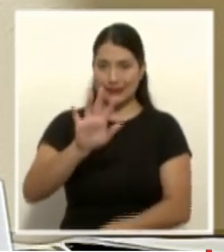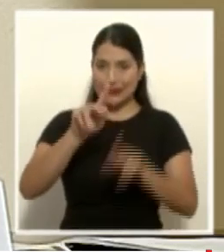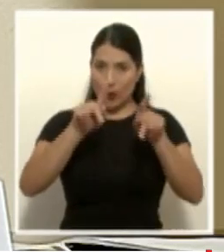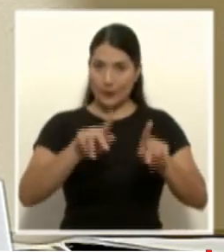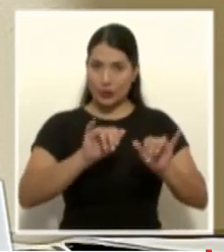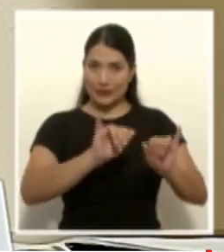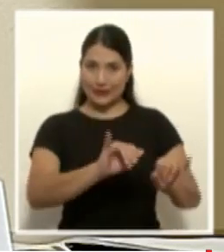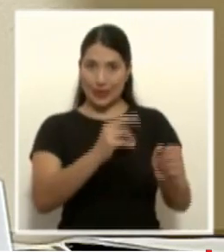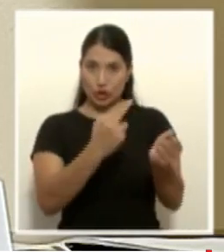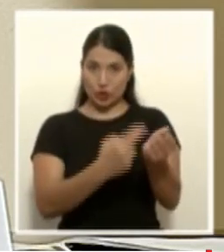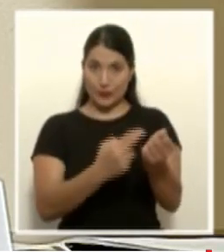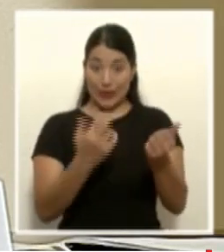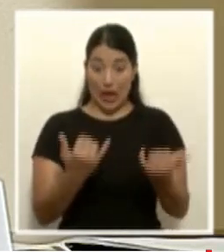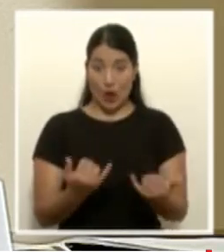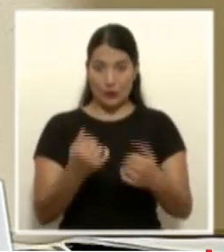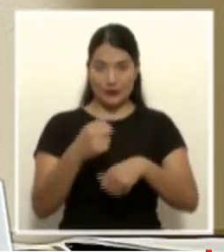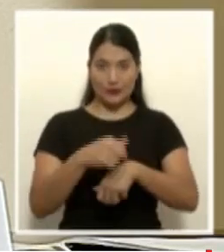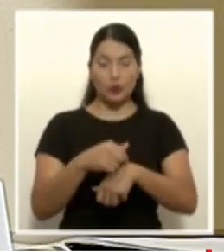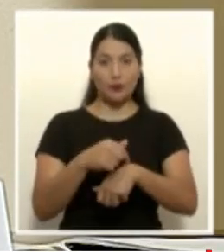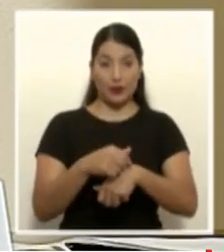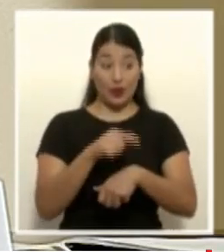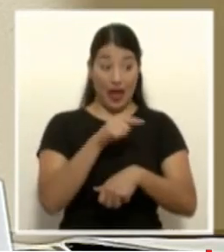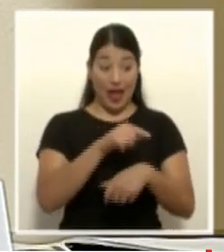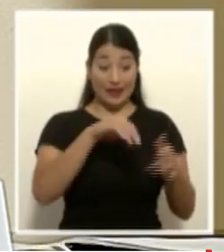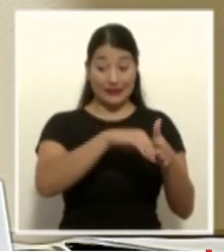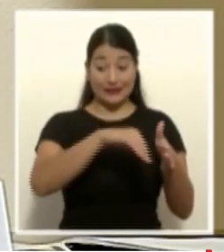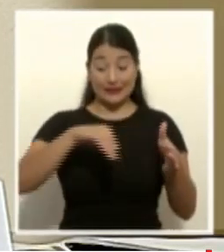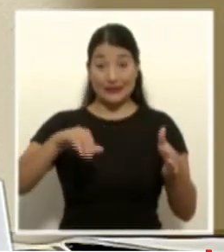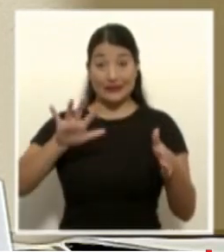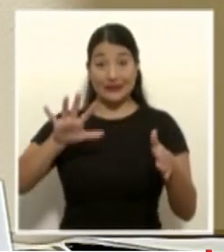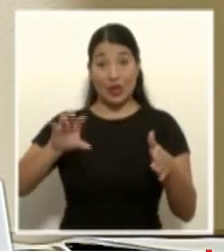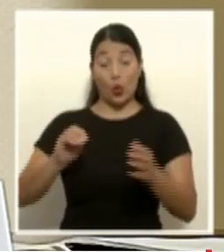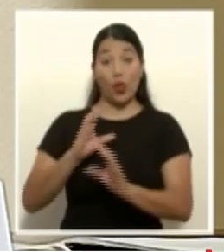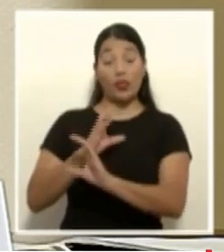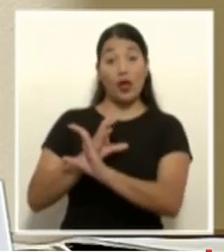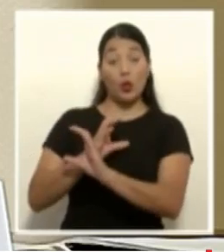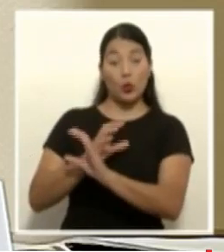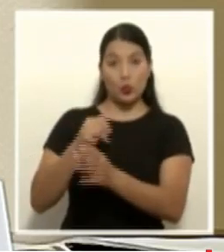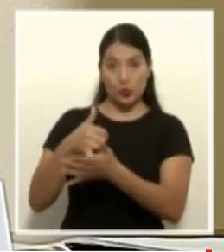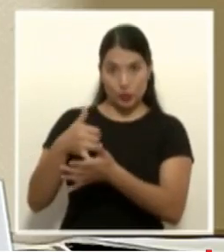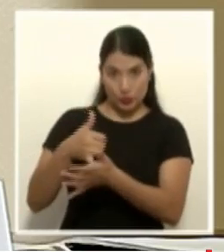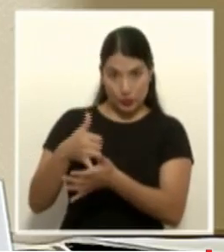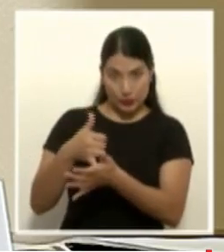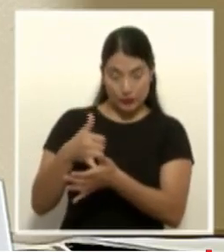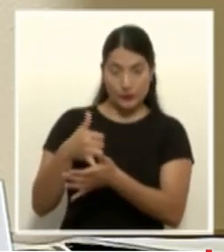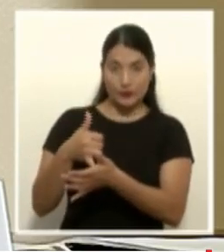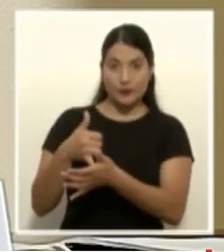en el hospital en este momento, de los cuales 50 están en una unidad de cuidados intensivos,